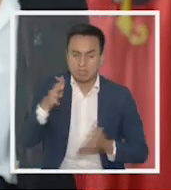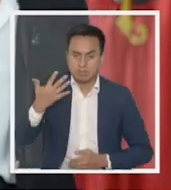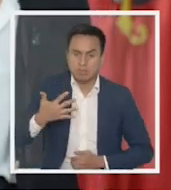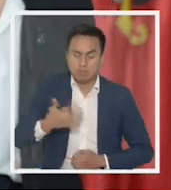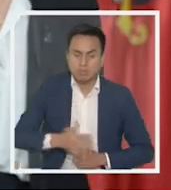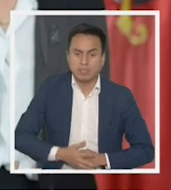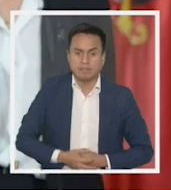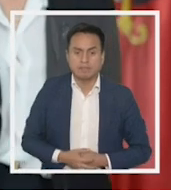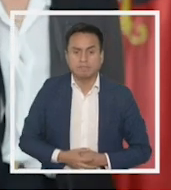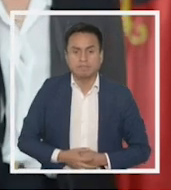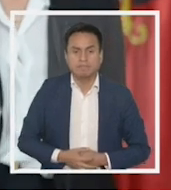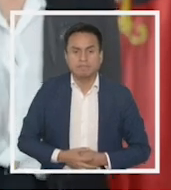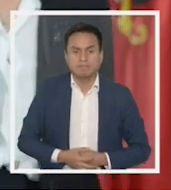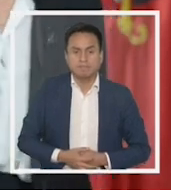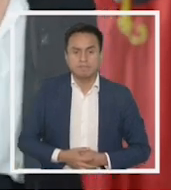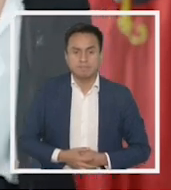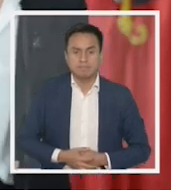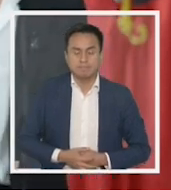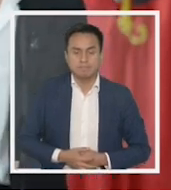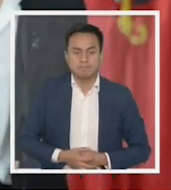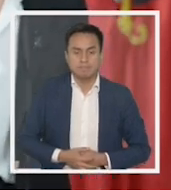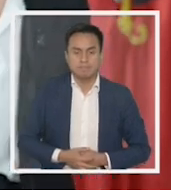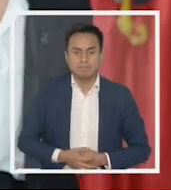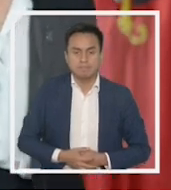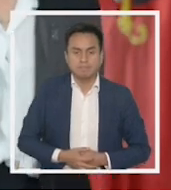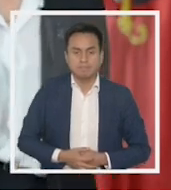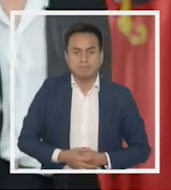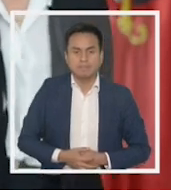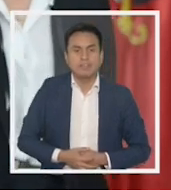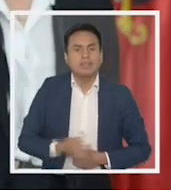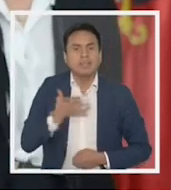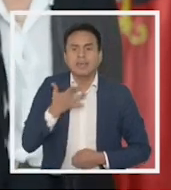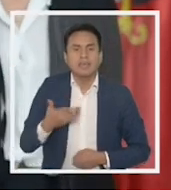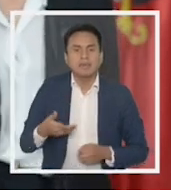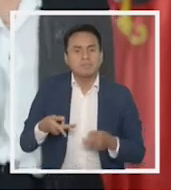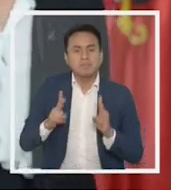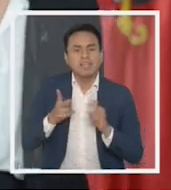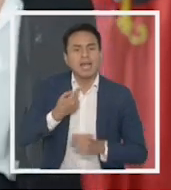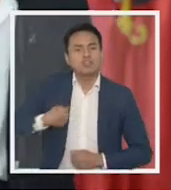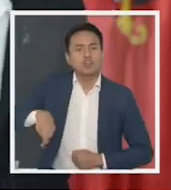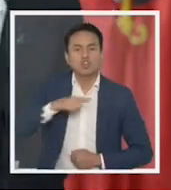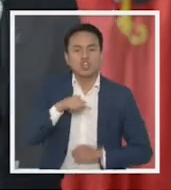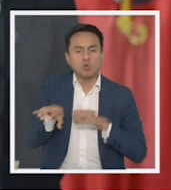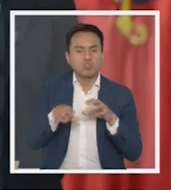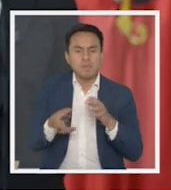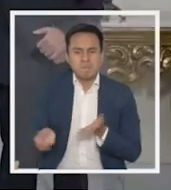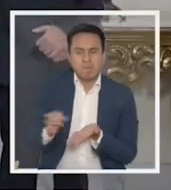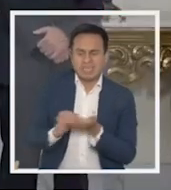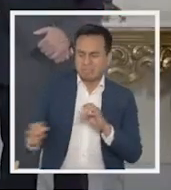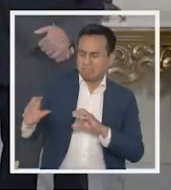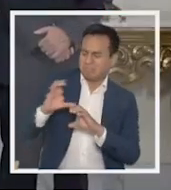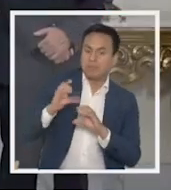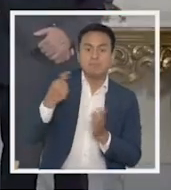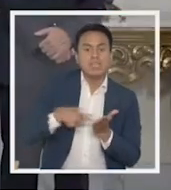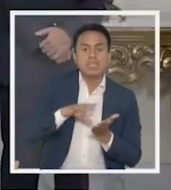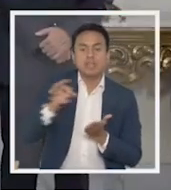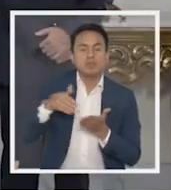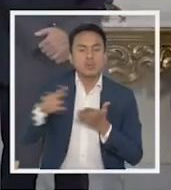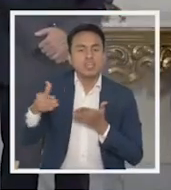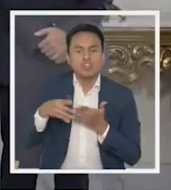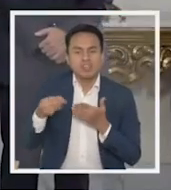¿Qué nos van a permitir estos recursos adicionales? 1.500 millones de dólares. En primer lugar, reforzar la